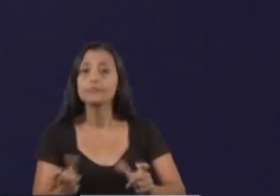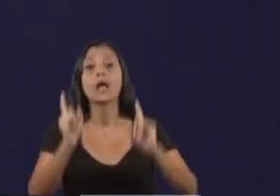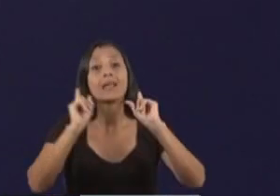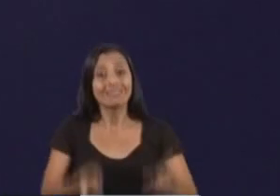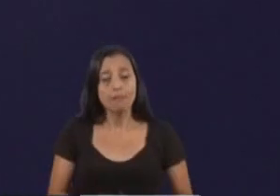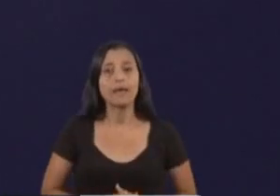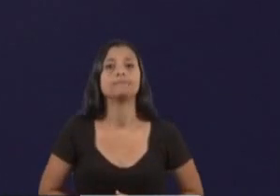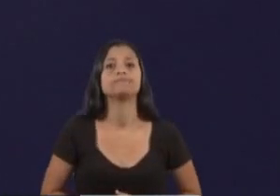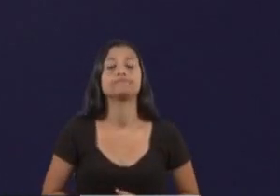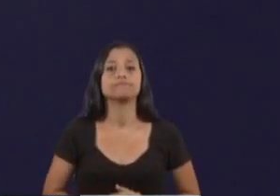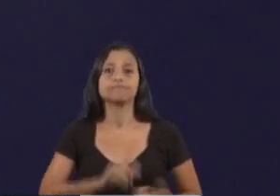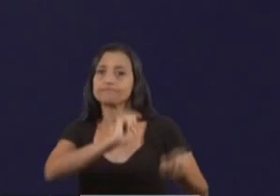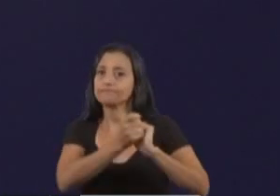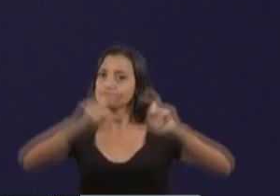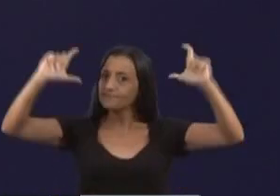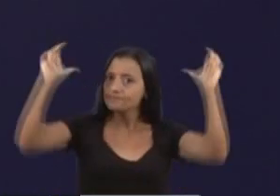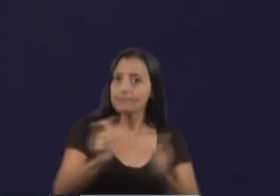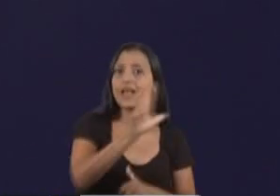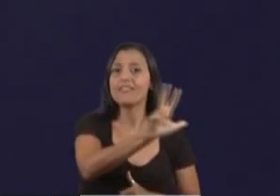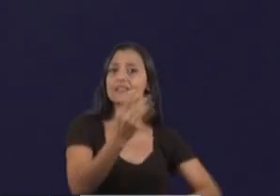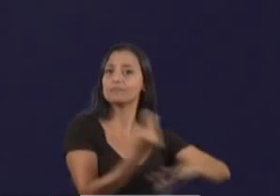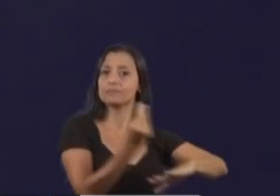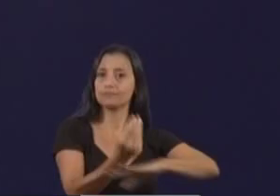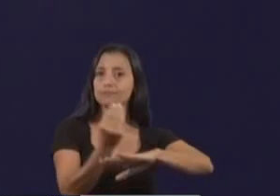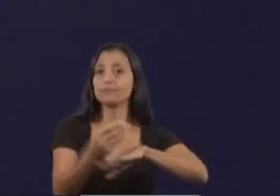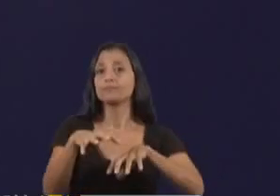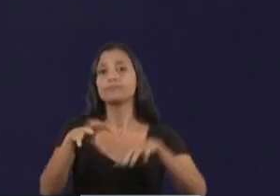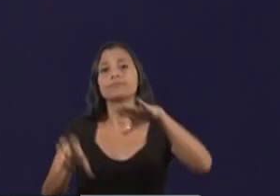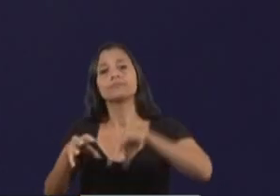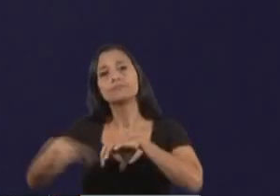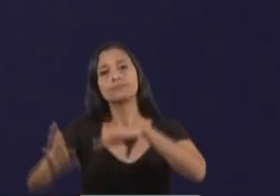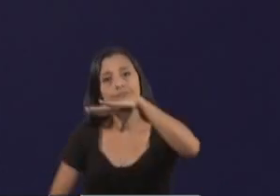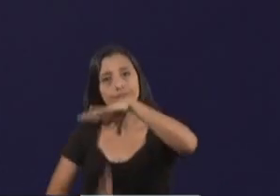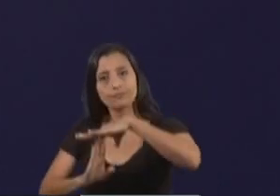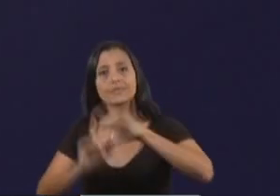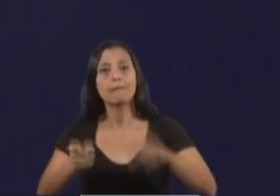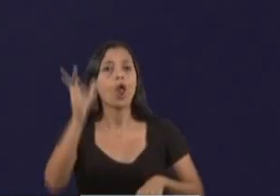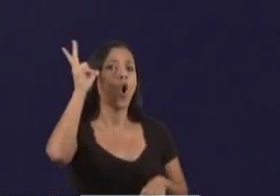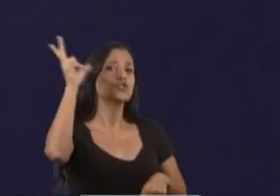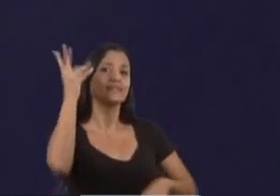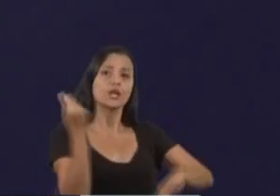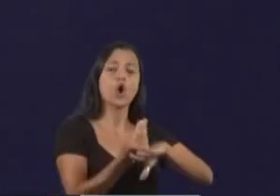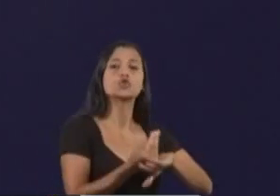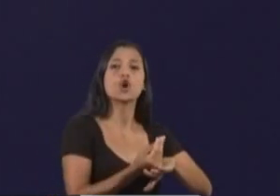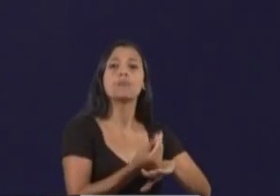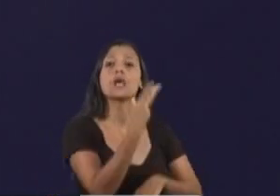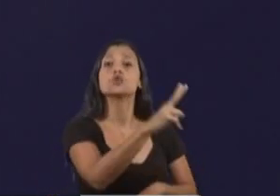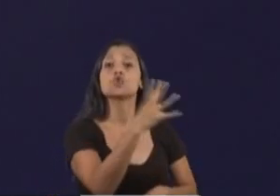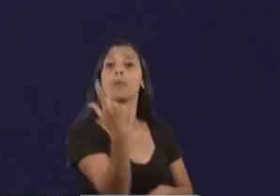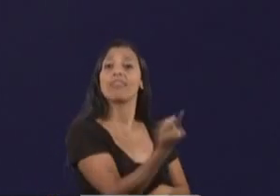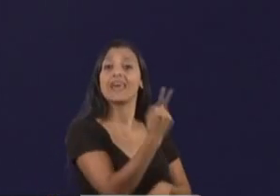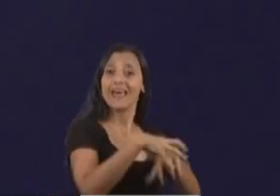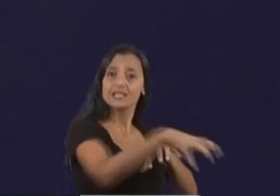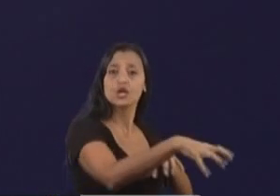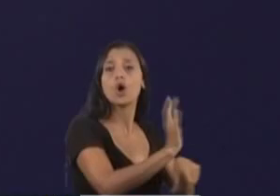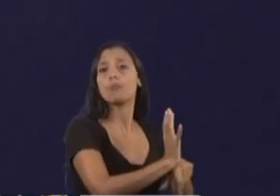van a suprimir 33 cargos en la sede central de la DGI y 88 en la subdirección